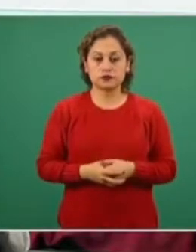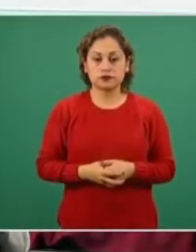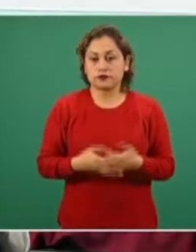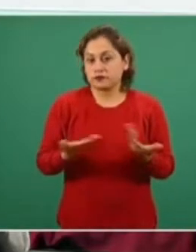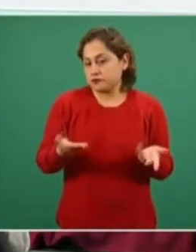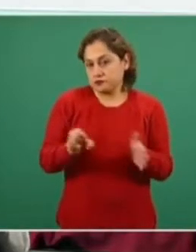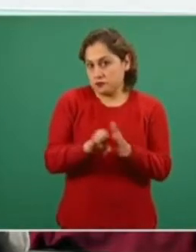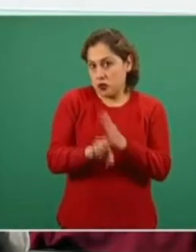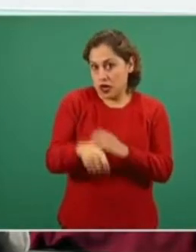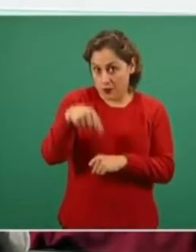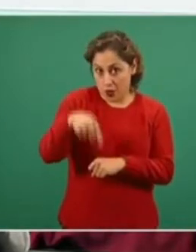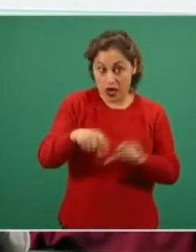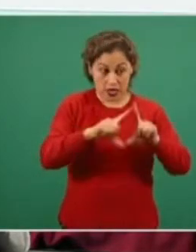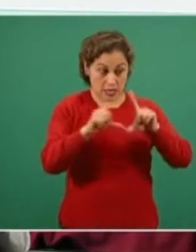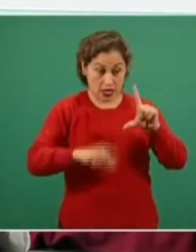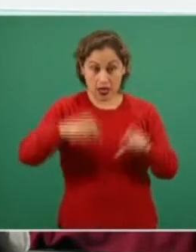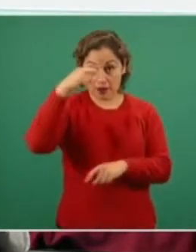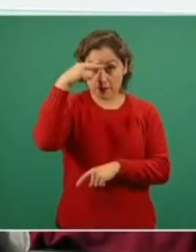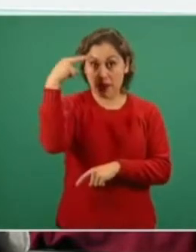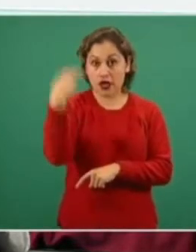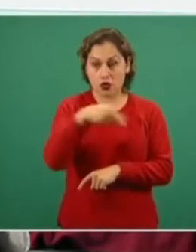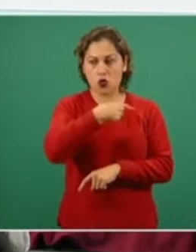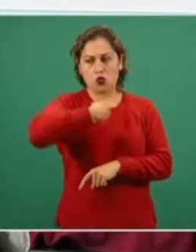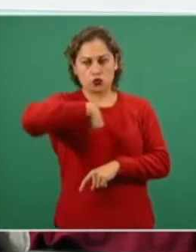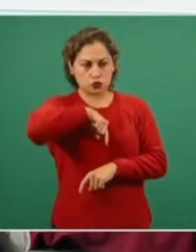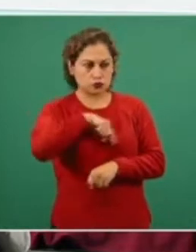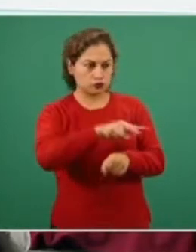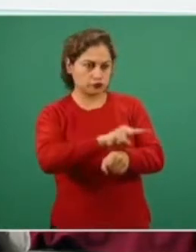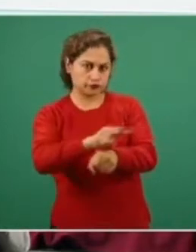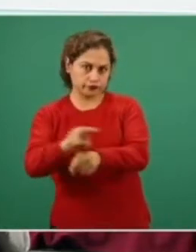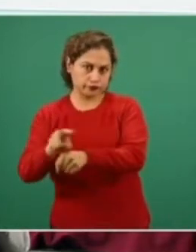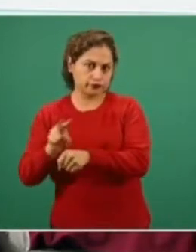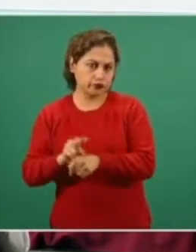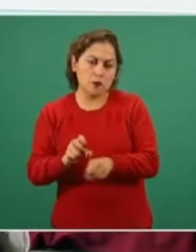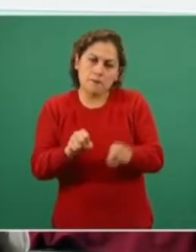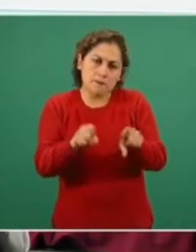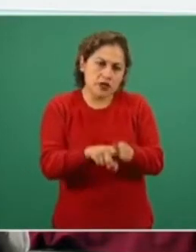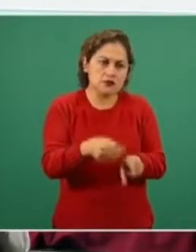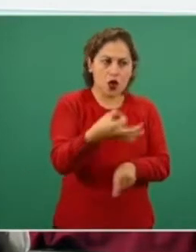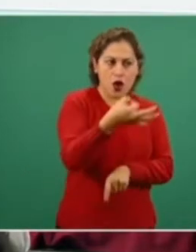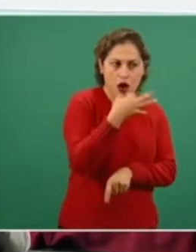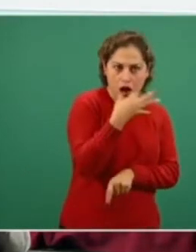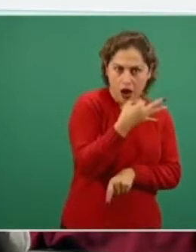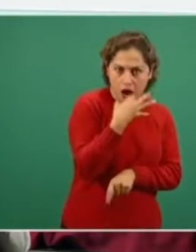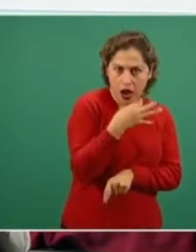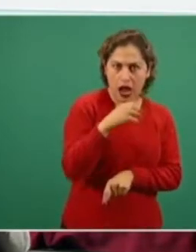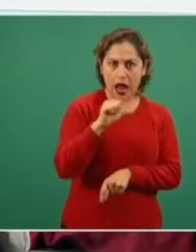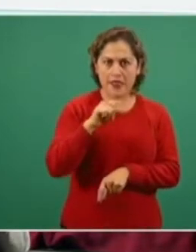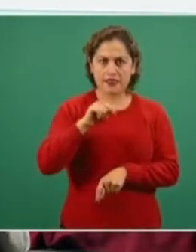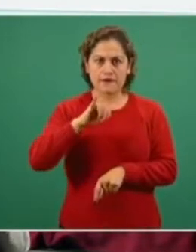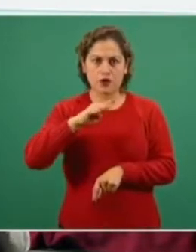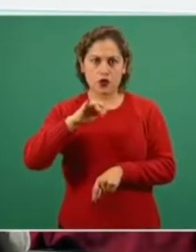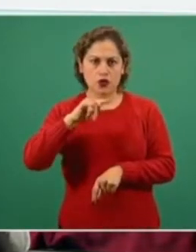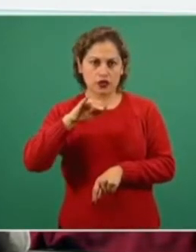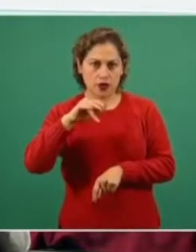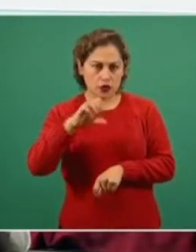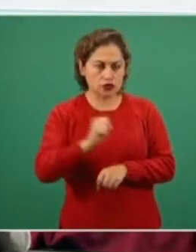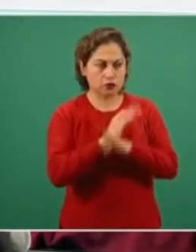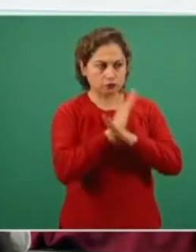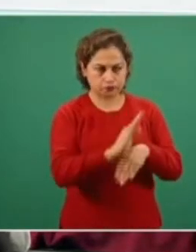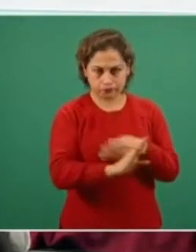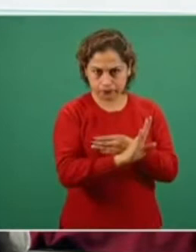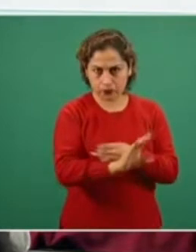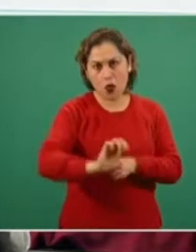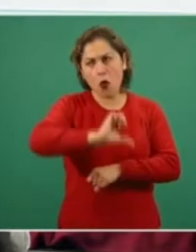México vigilamos los efectos adversos de los antibióticos, de otros medicamentos que